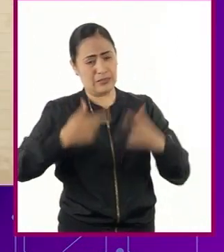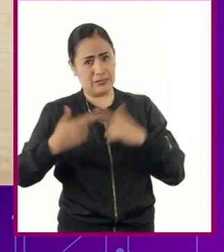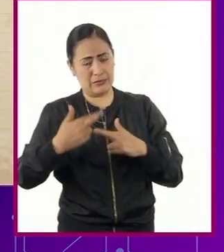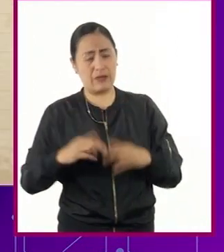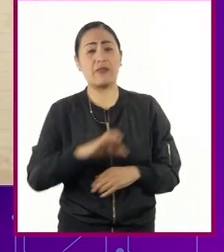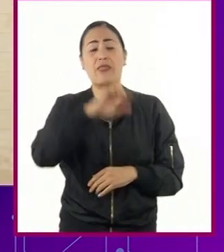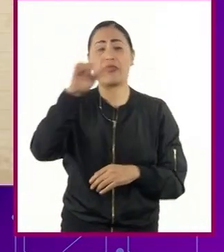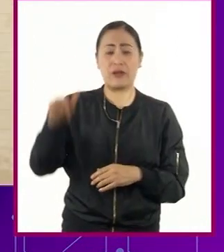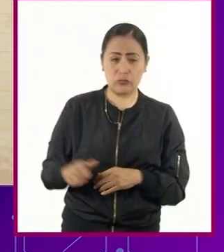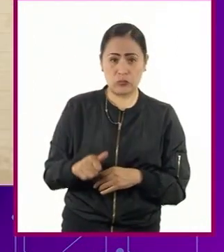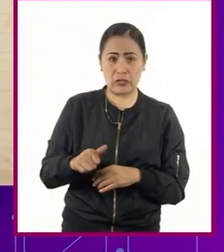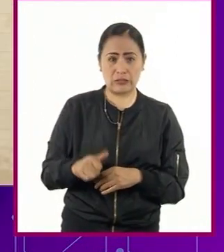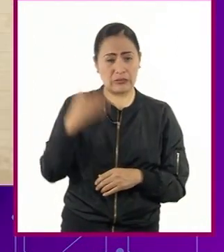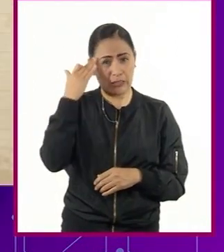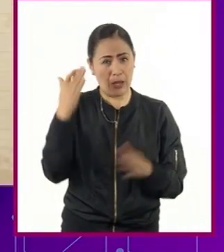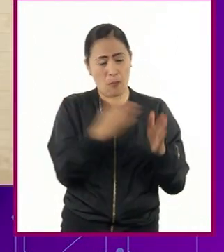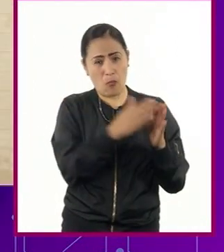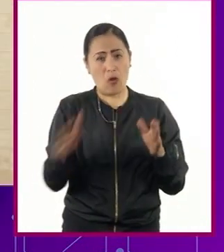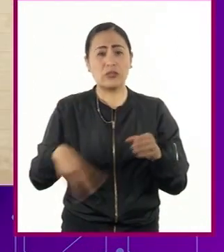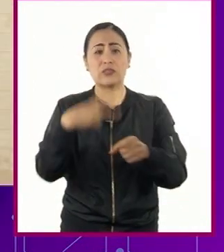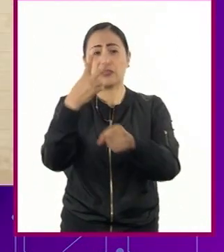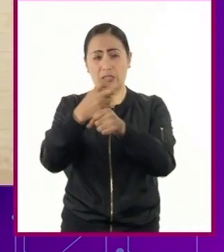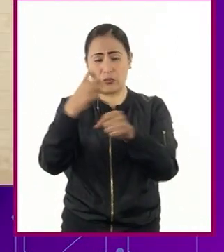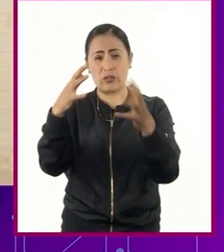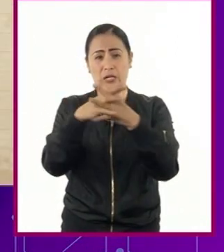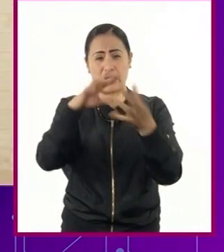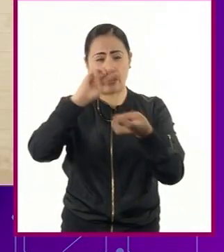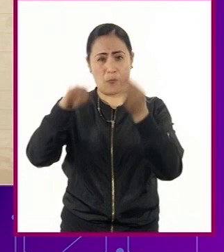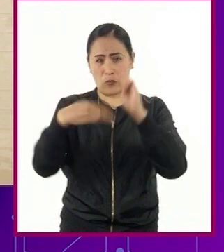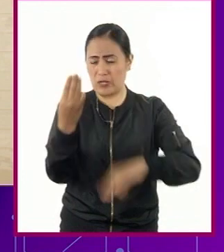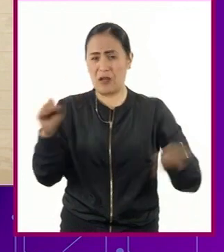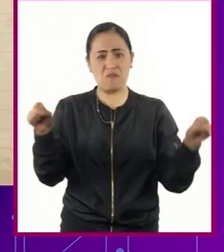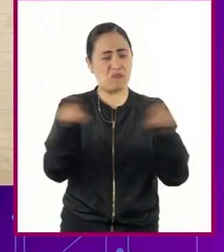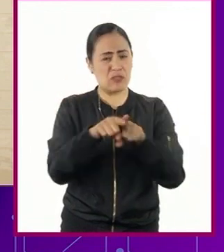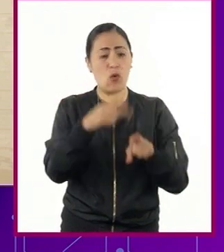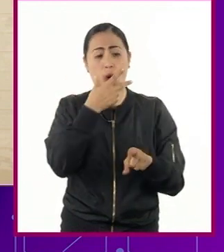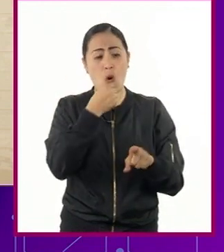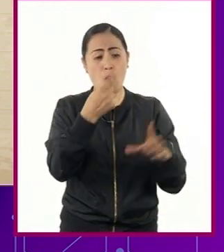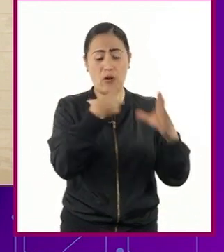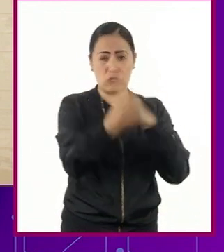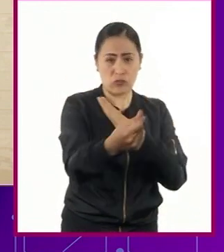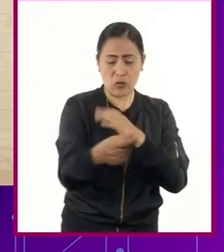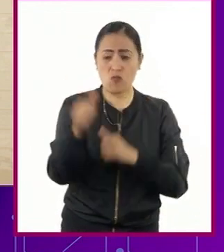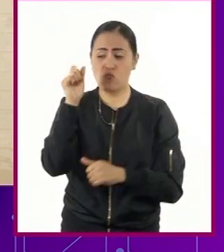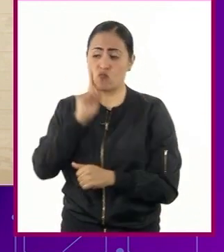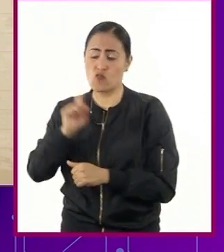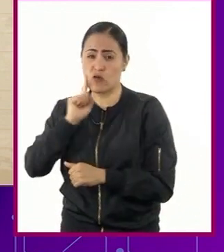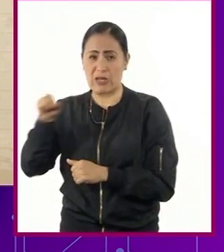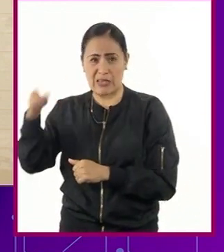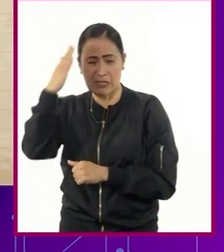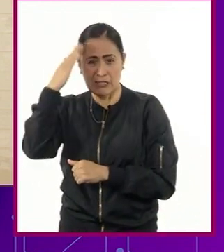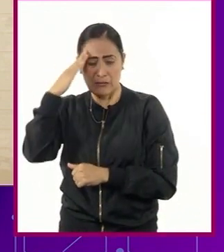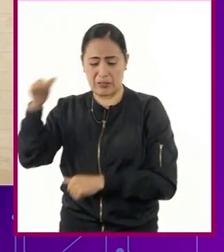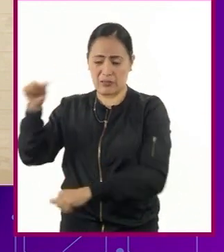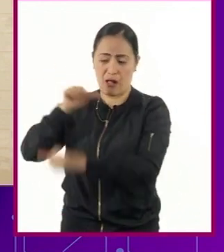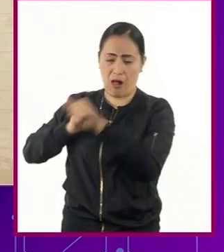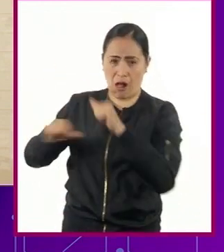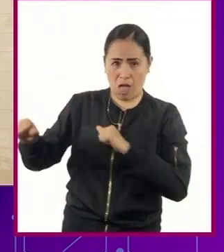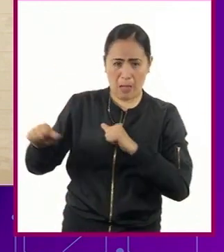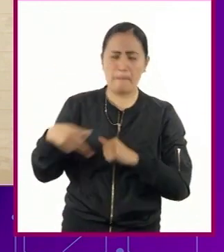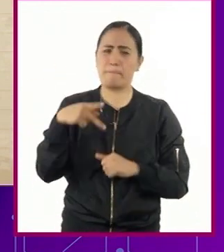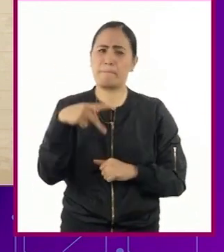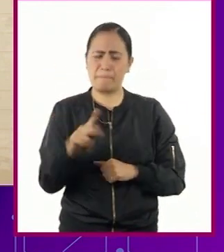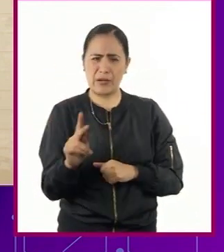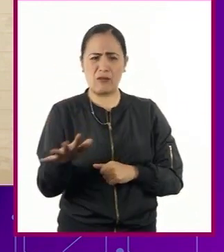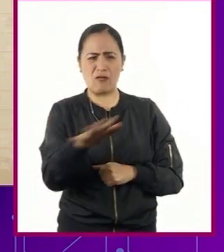Mundial, nuevamente se requirió que las mujeres tomaran el lugar de los hombres. Sin embargo, la sociedad de aquella época no